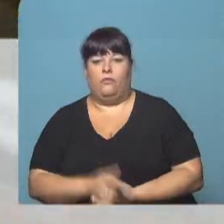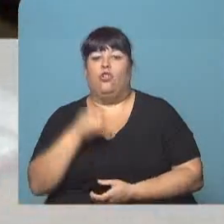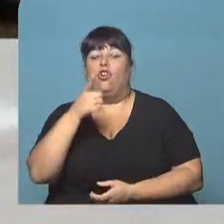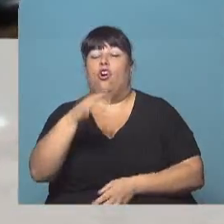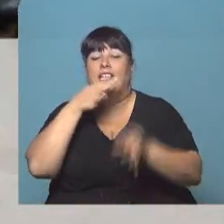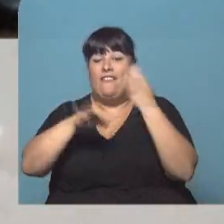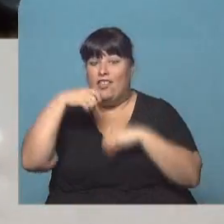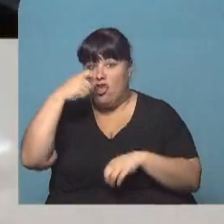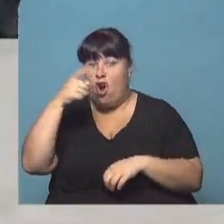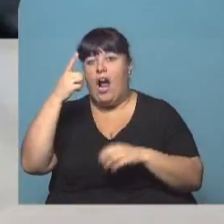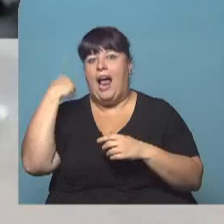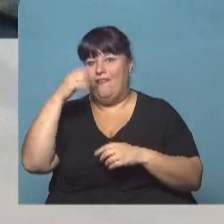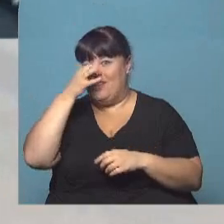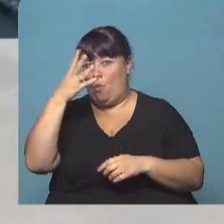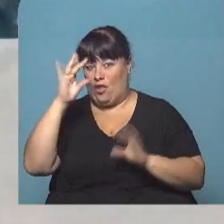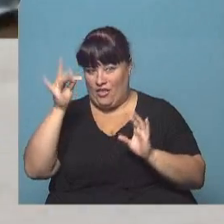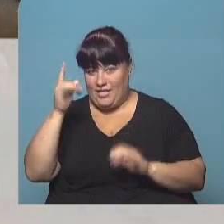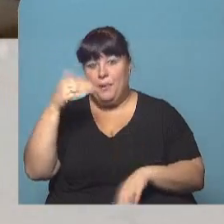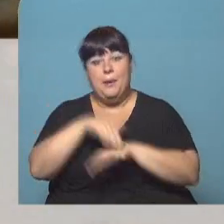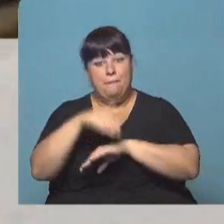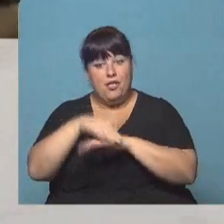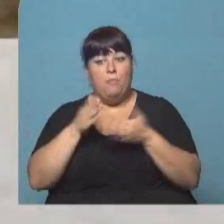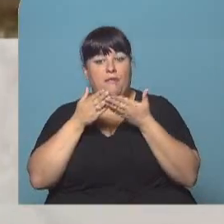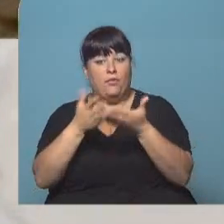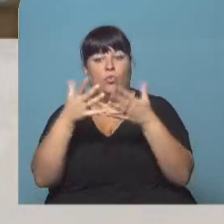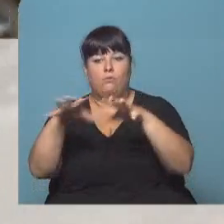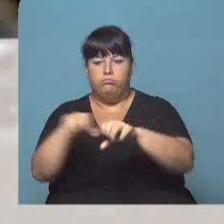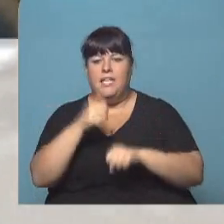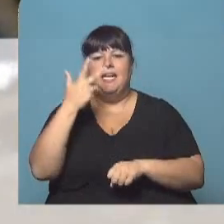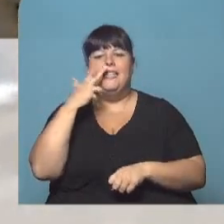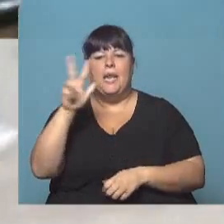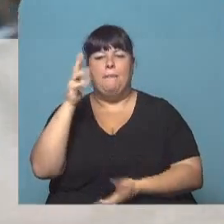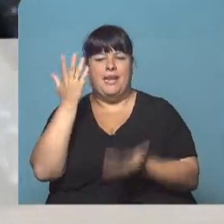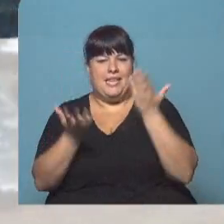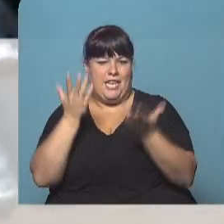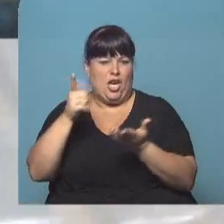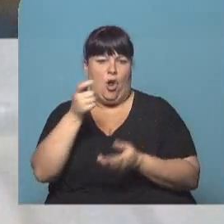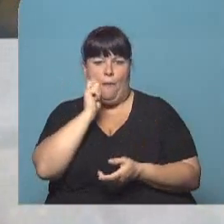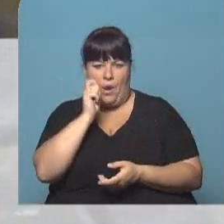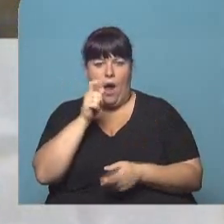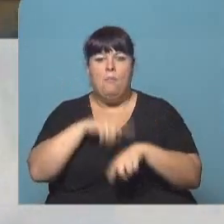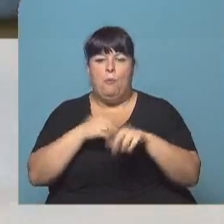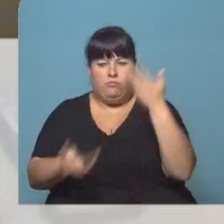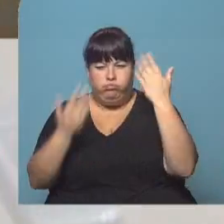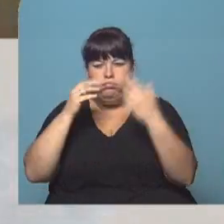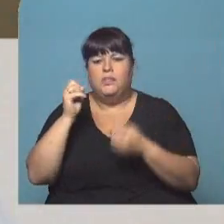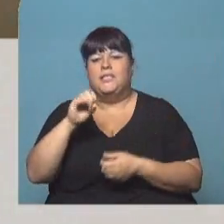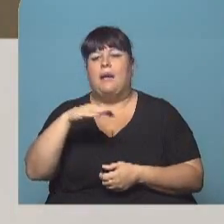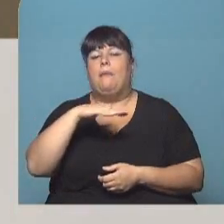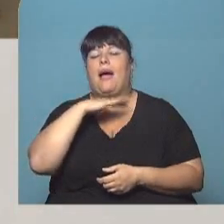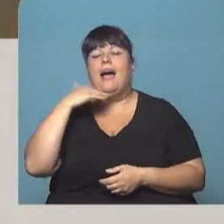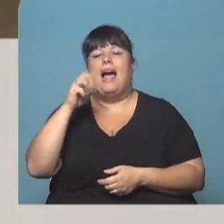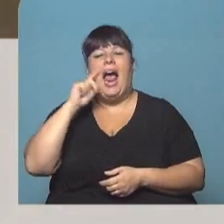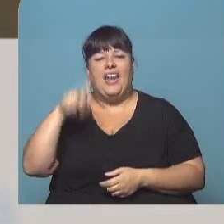Ataque al narcotráfico en Nochebuena. En Misiones, prefectura secuestró casi 3 toneladas de marihuana durante un operativo en